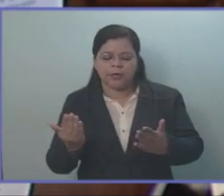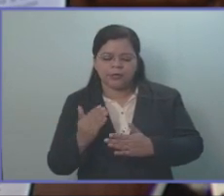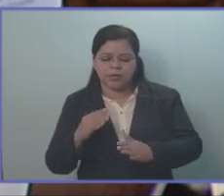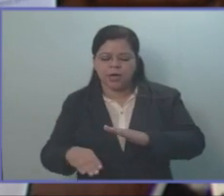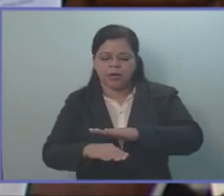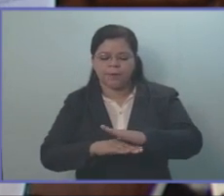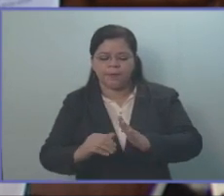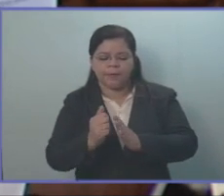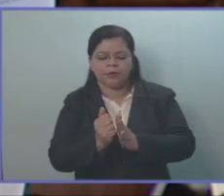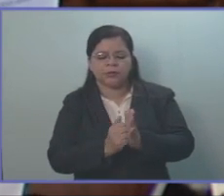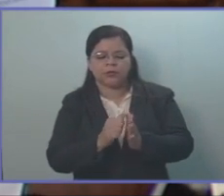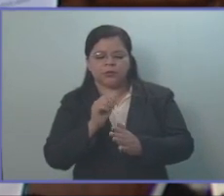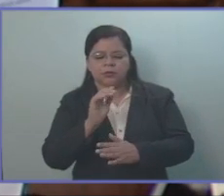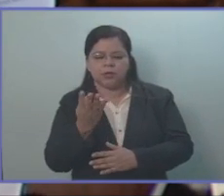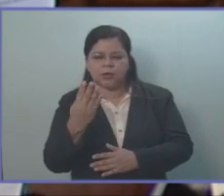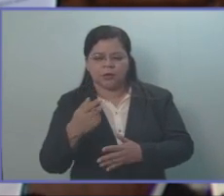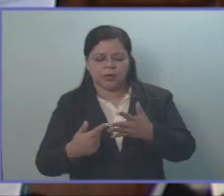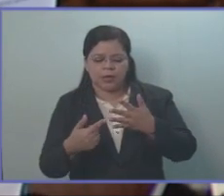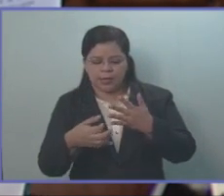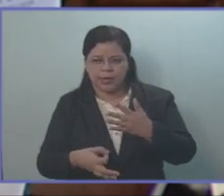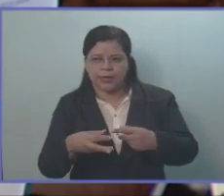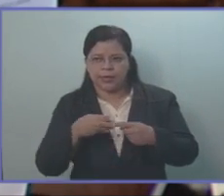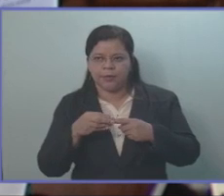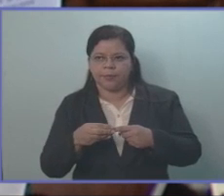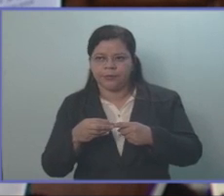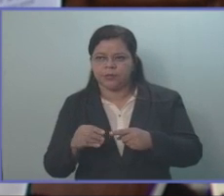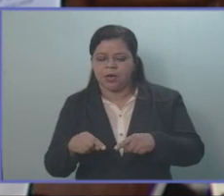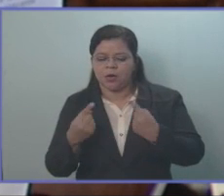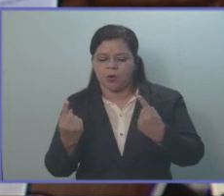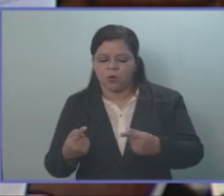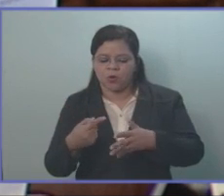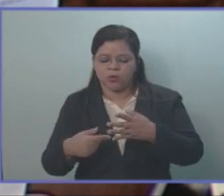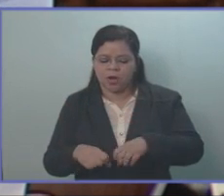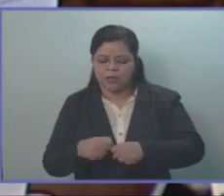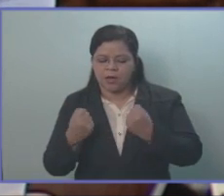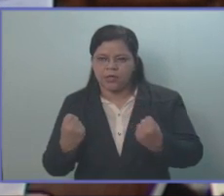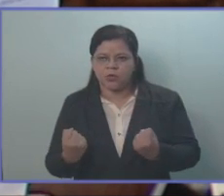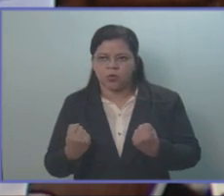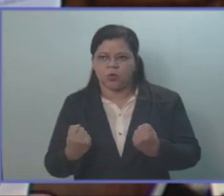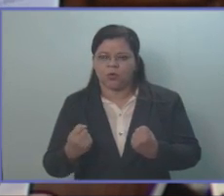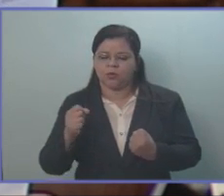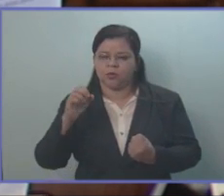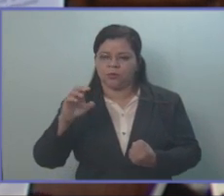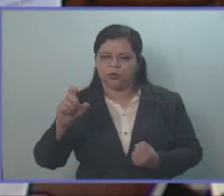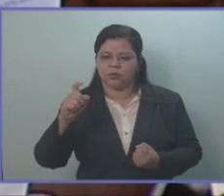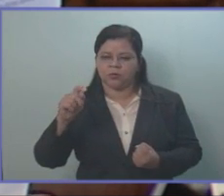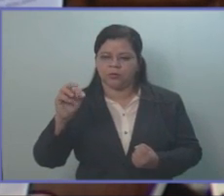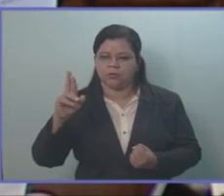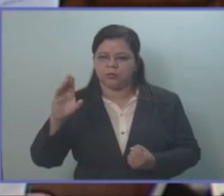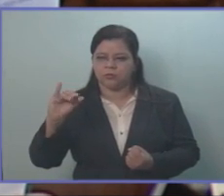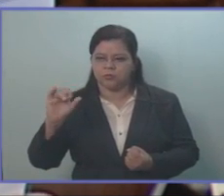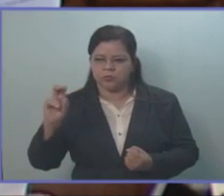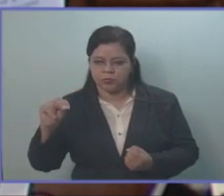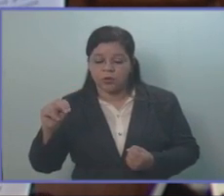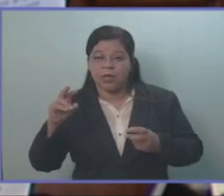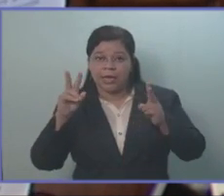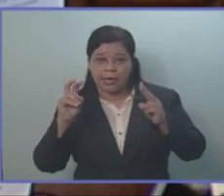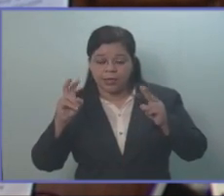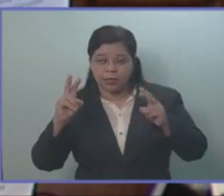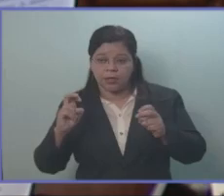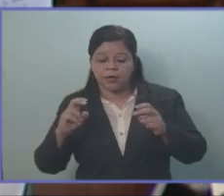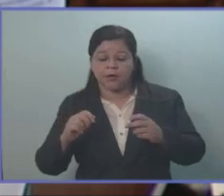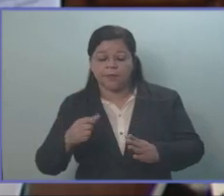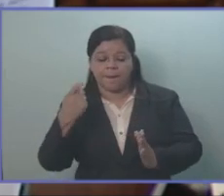artículo 14 de la Ley Especial contra el Delito de Extorsión, en lo que se refiere a la infracción